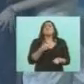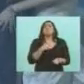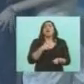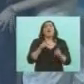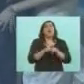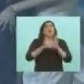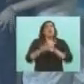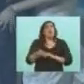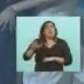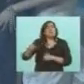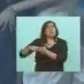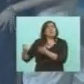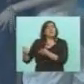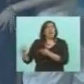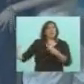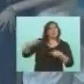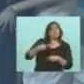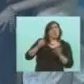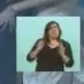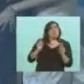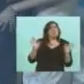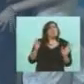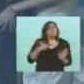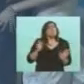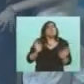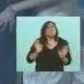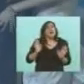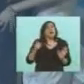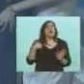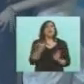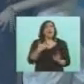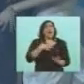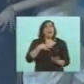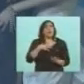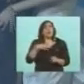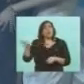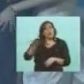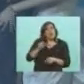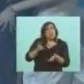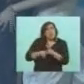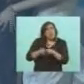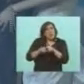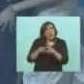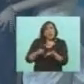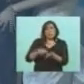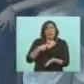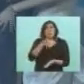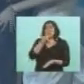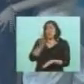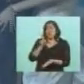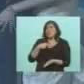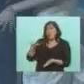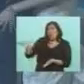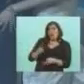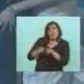demás con nosotros. Yo siempre digo que uno no tiene que por allí tomar actitudes o repetir actitudes que no le gustan, al contrario,